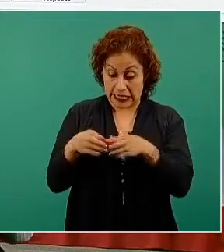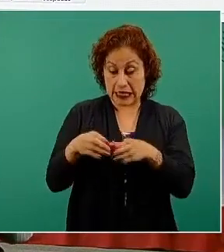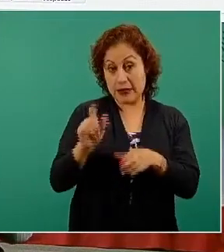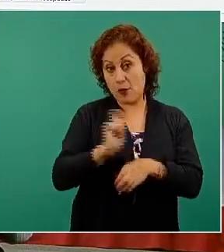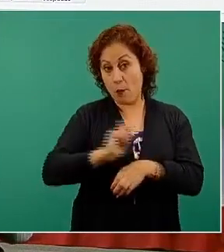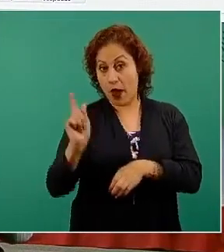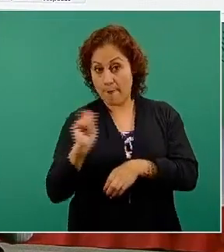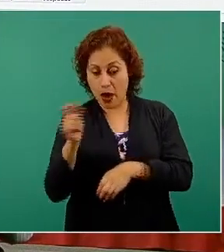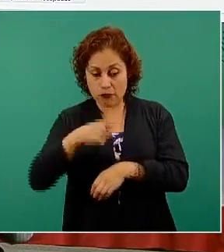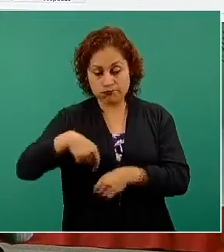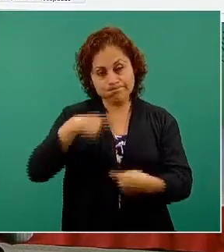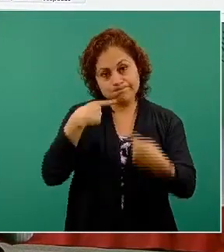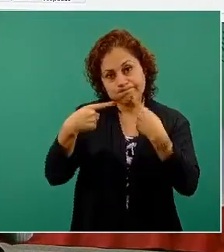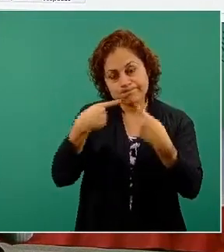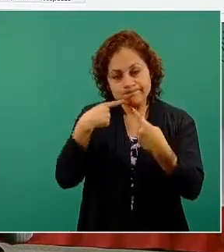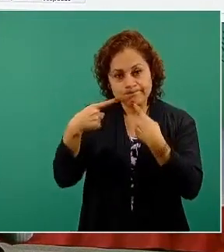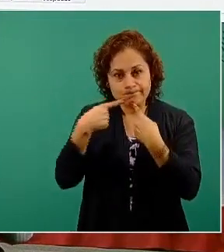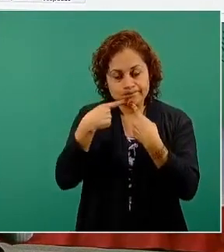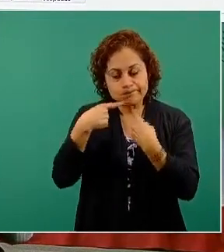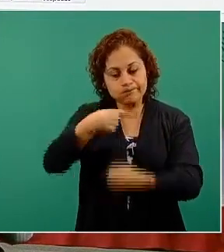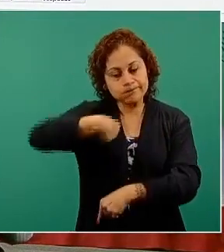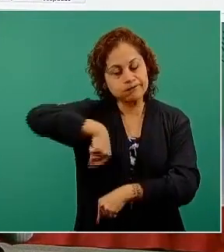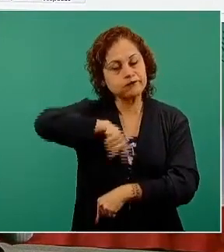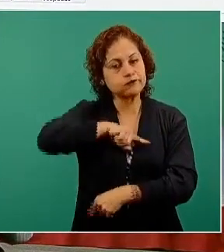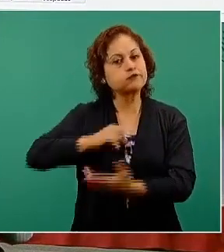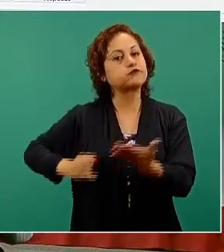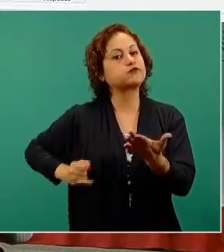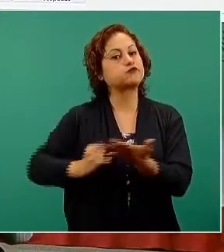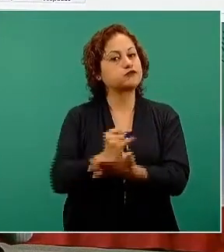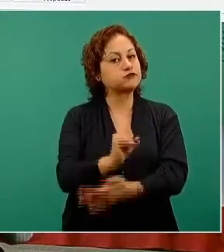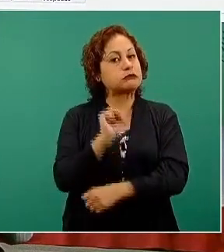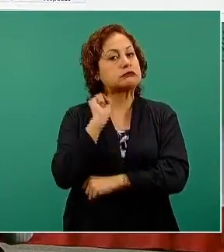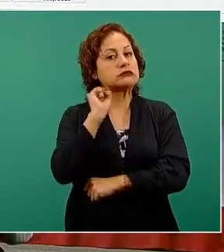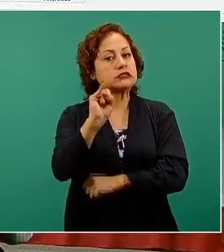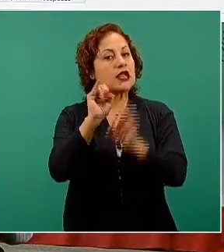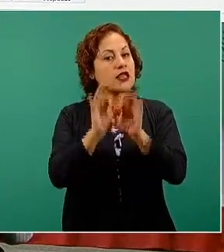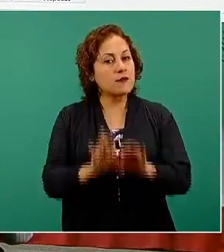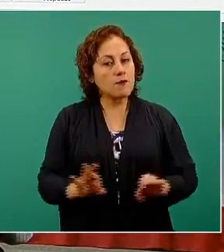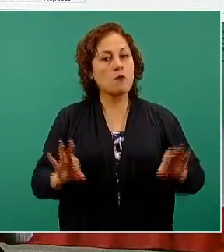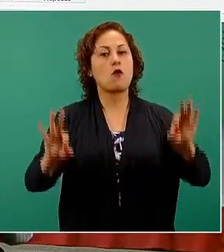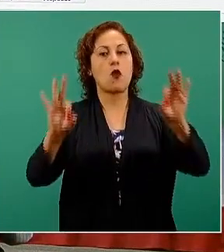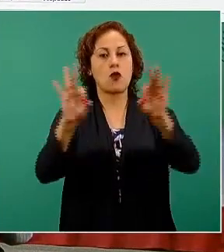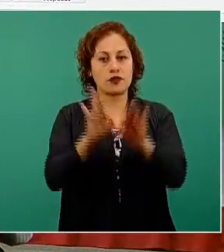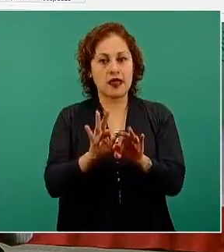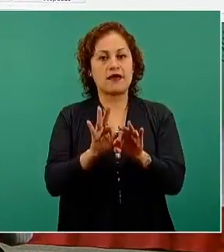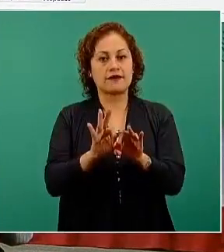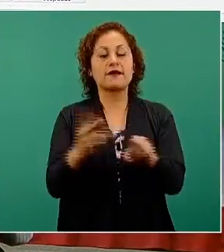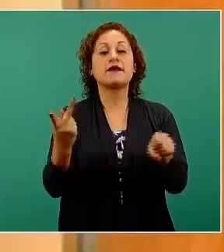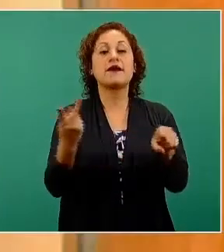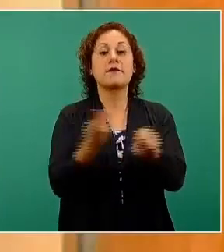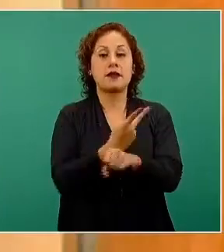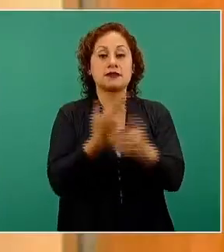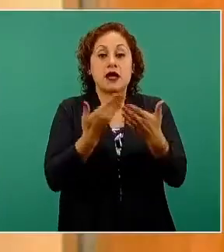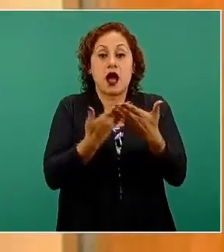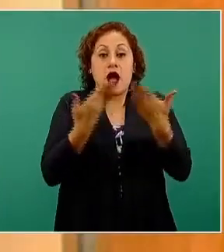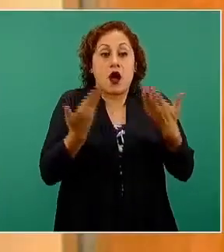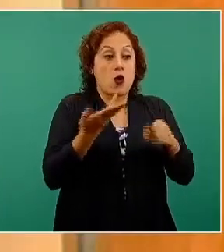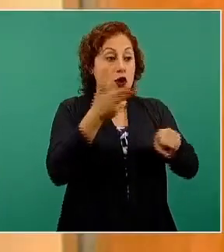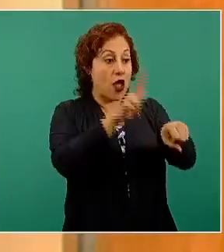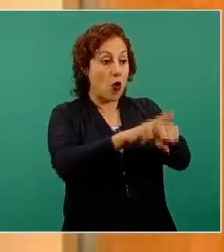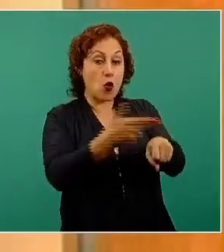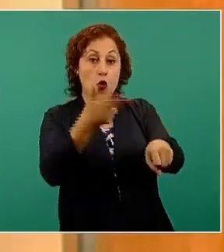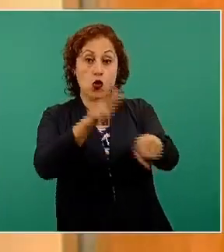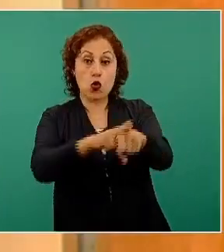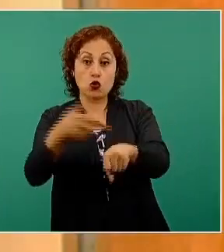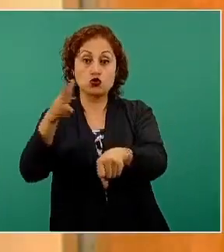nivel sectorial, pues esta necesidad importante de los planes de reconversión y de reconversión, que hemos